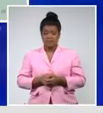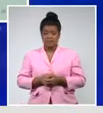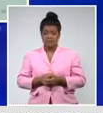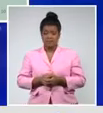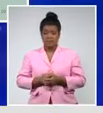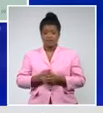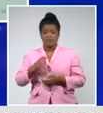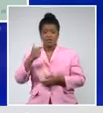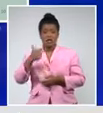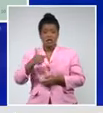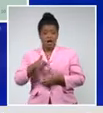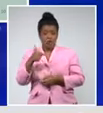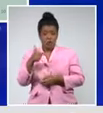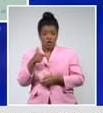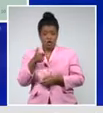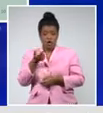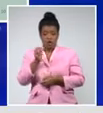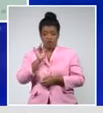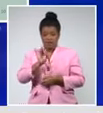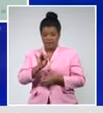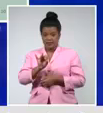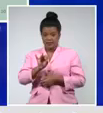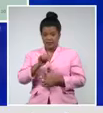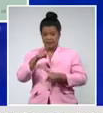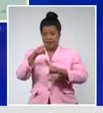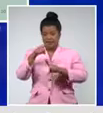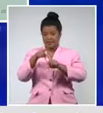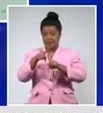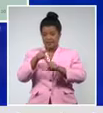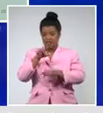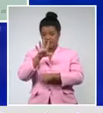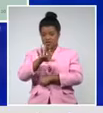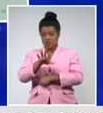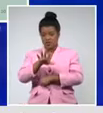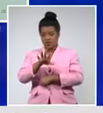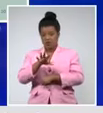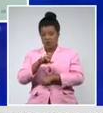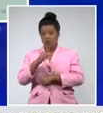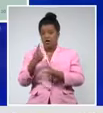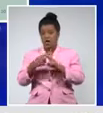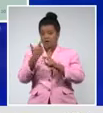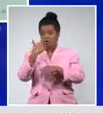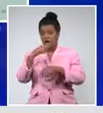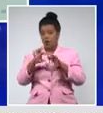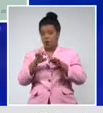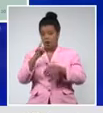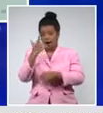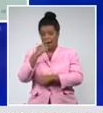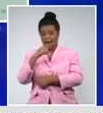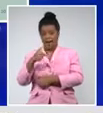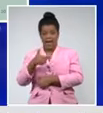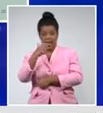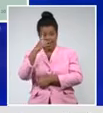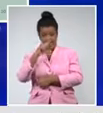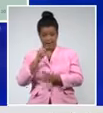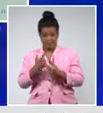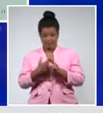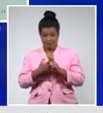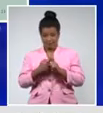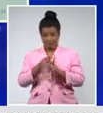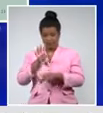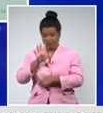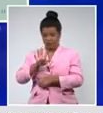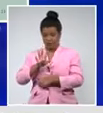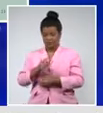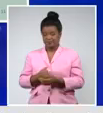7, de Trinidad 5, de Yaguajay 3 y de Cabaiguán 2. En Ciego de Ávila